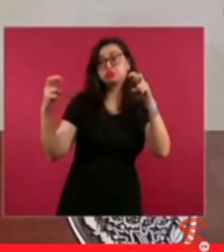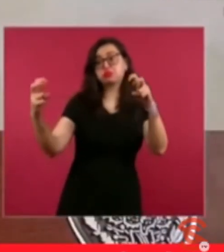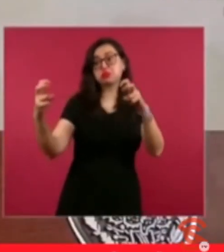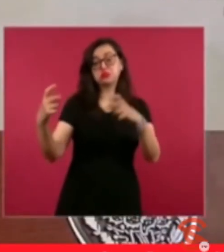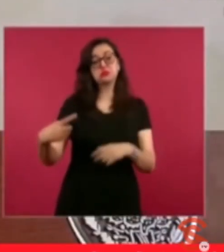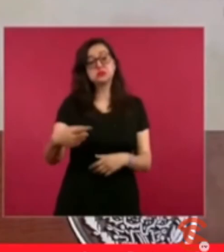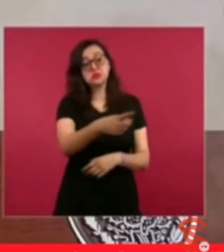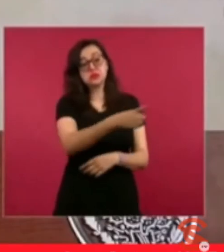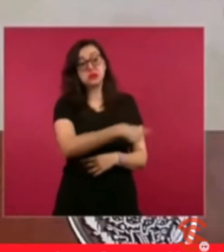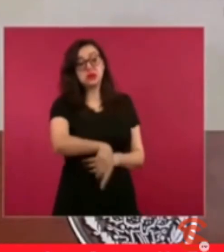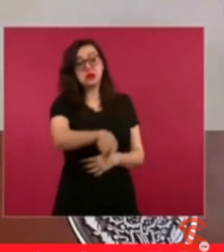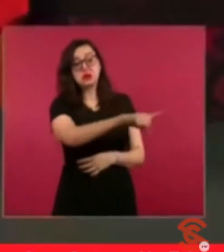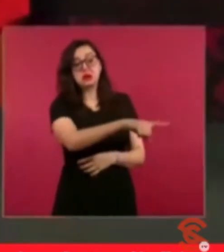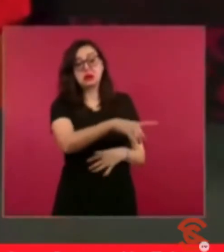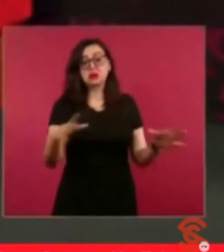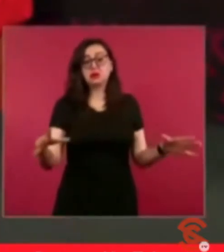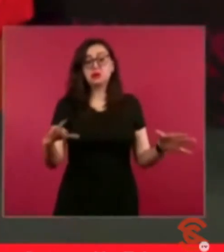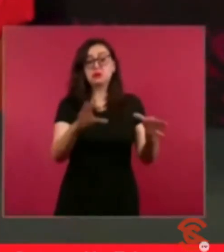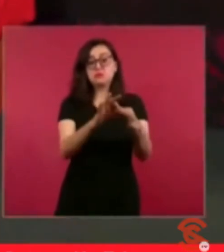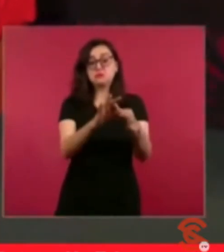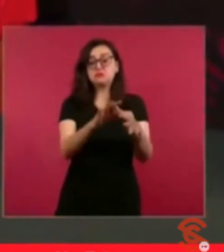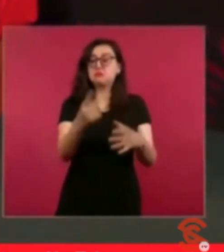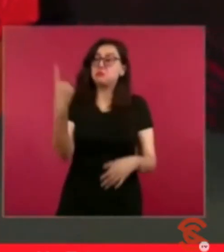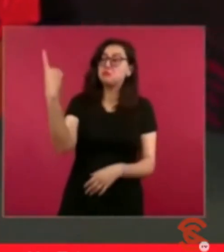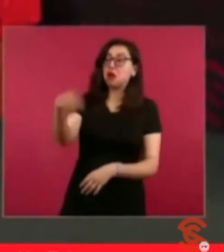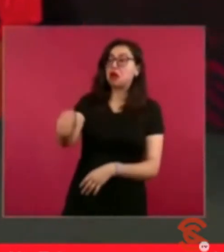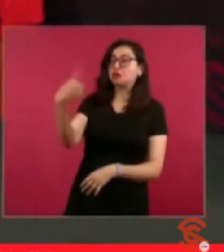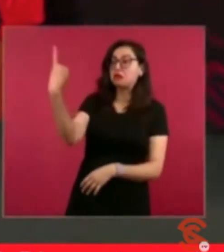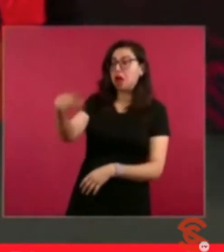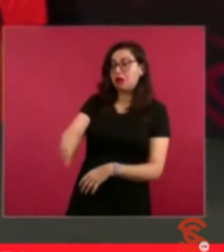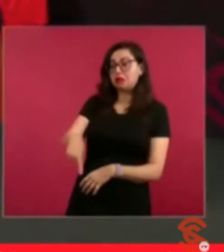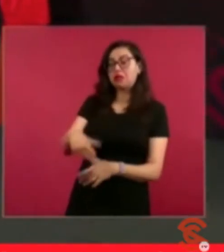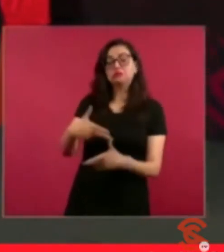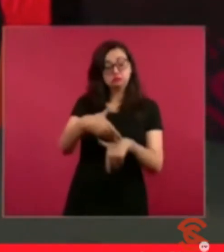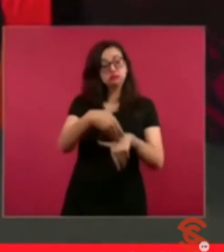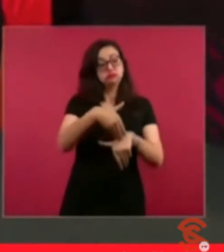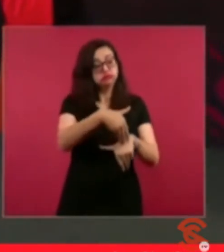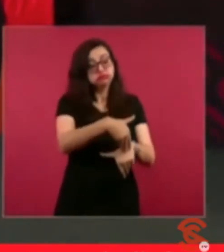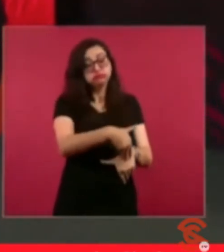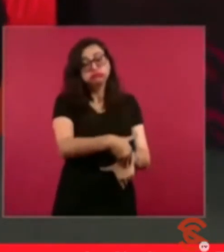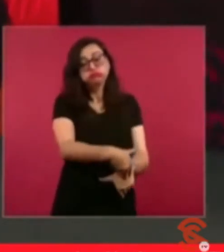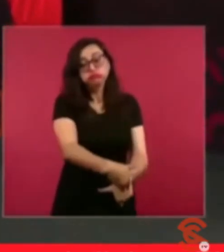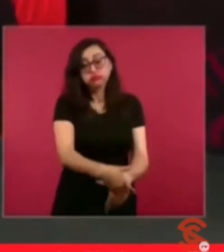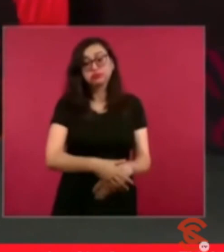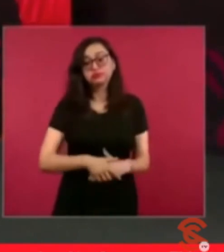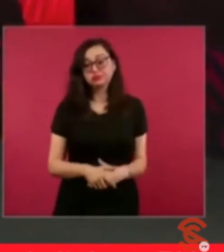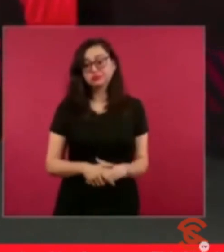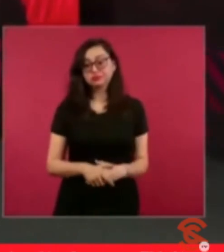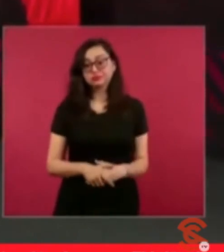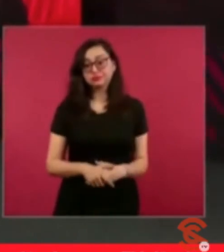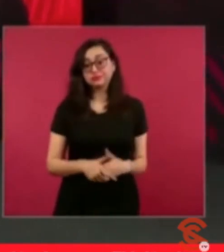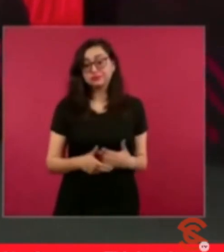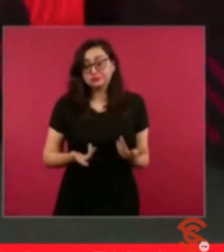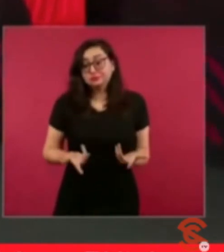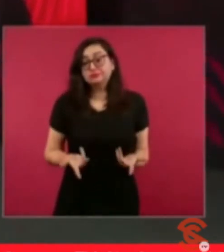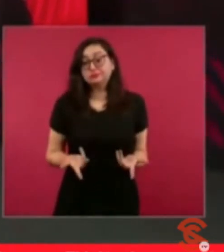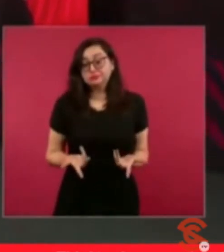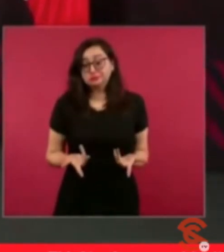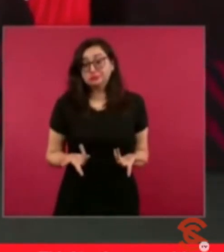servicio de las minorías. Los ministros